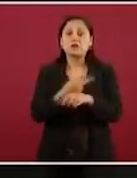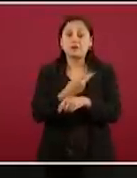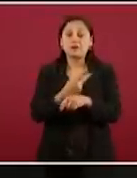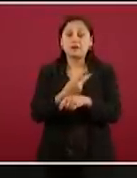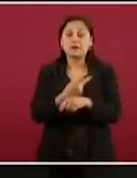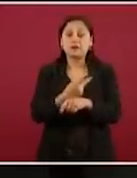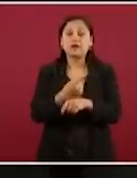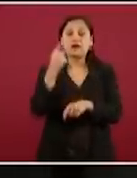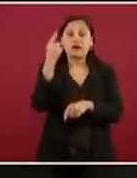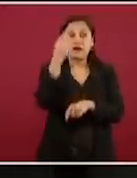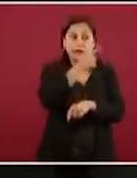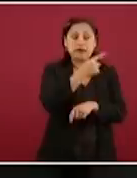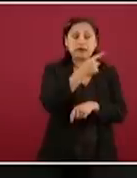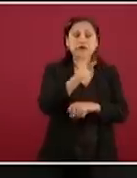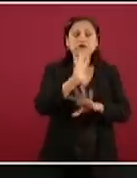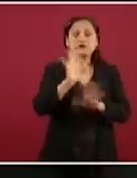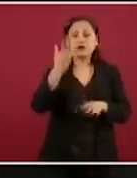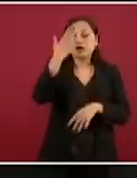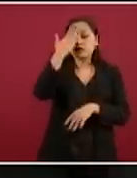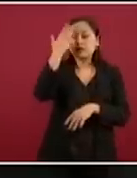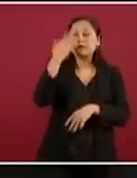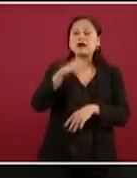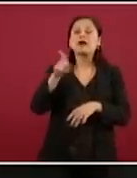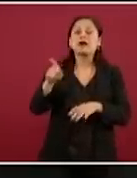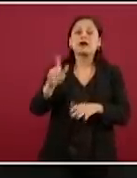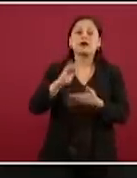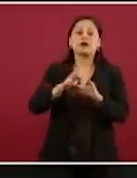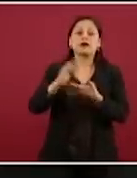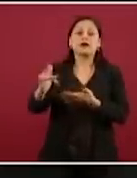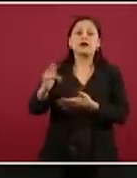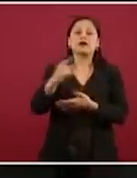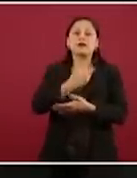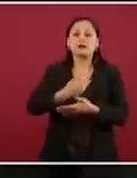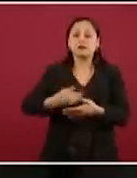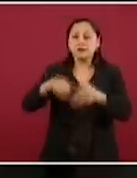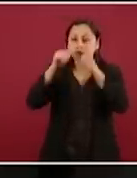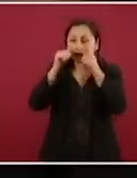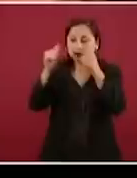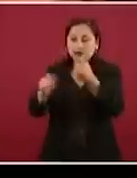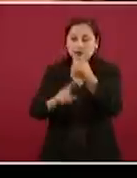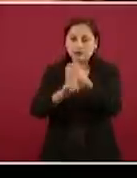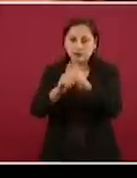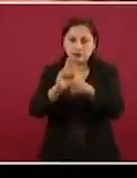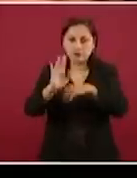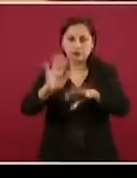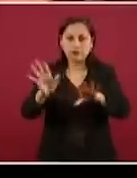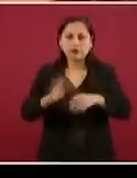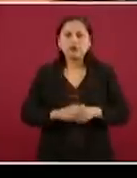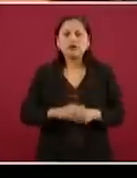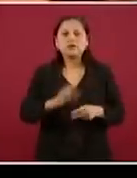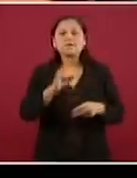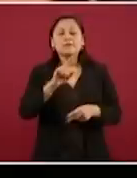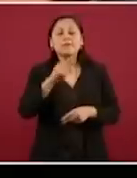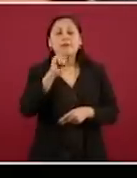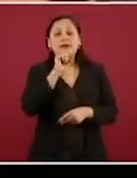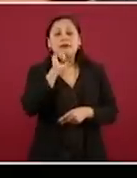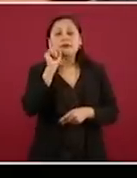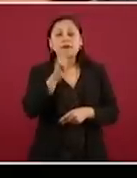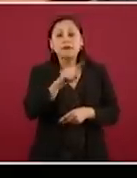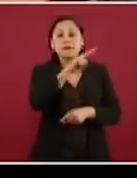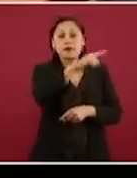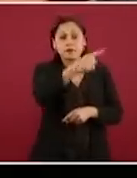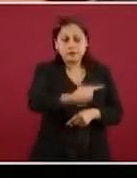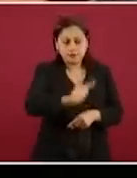su petición para que las cosas mejoren, ¿no? Y también están consultando lo que le planteé la semana pasada